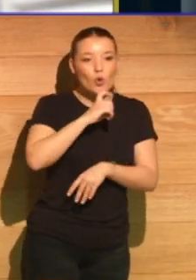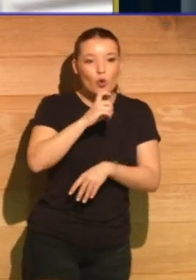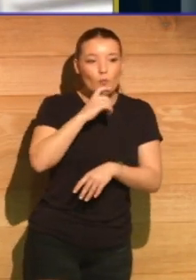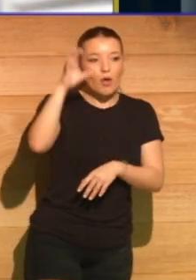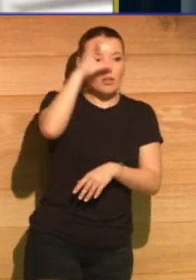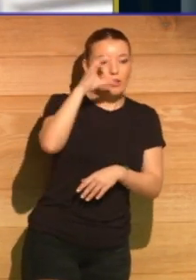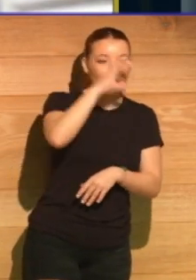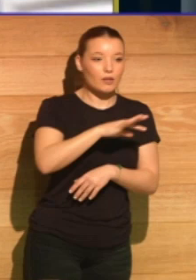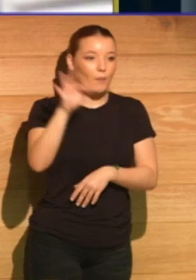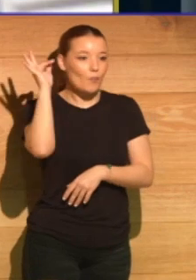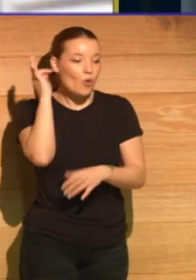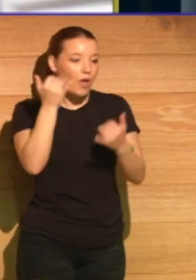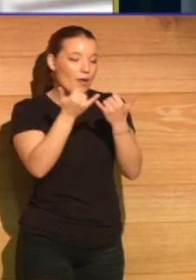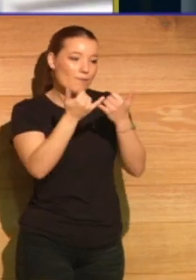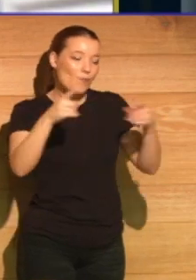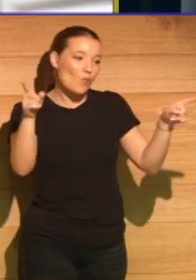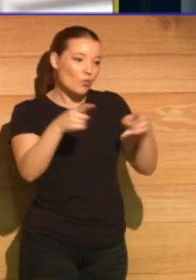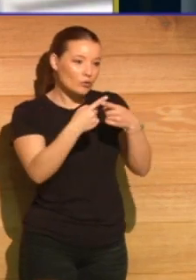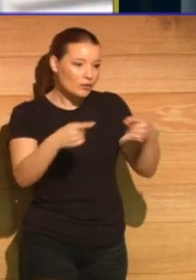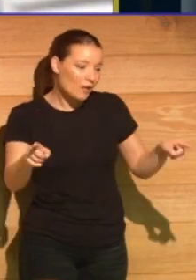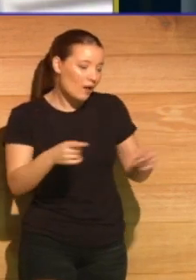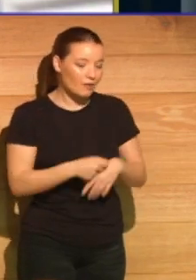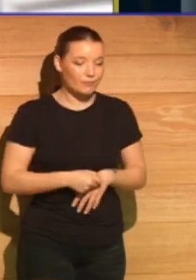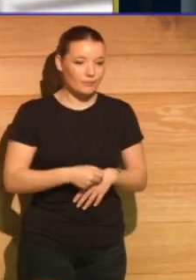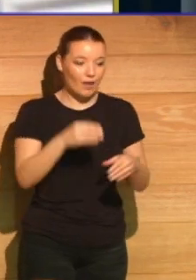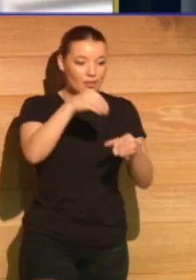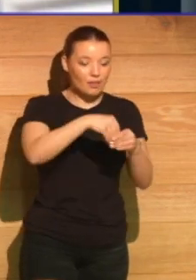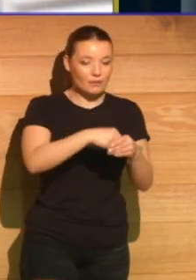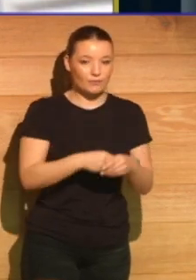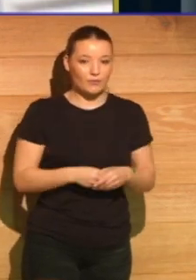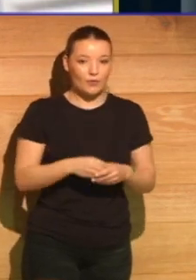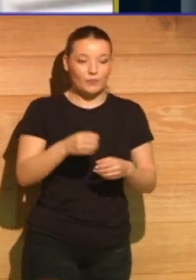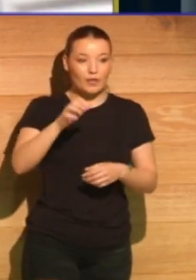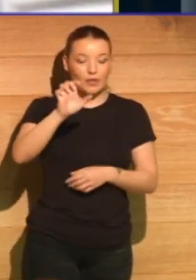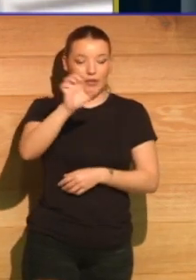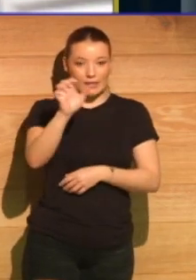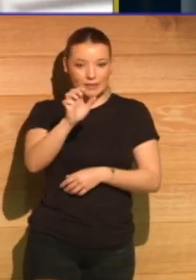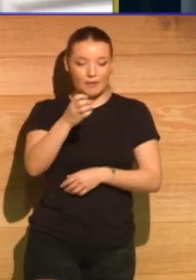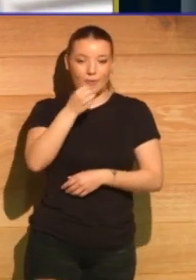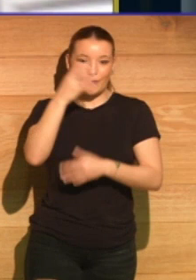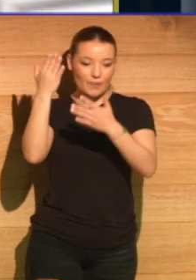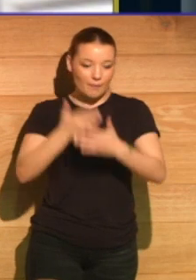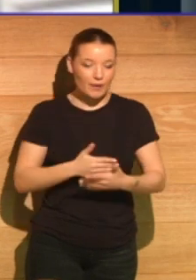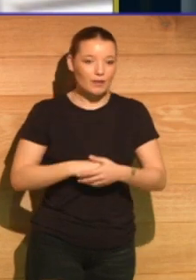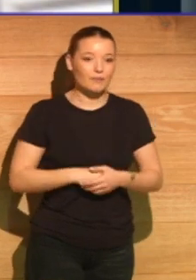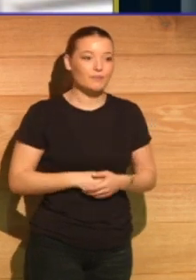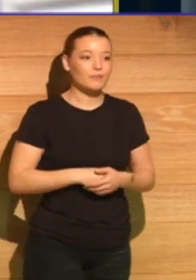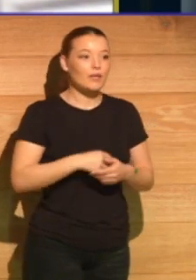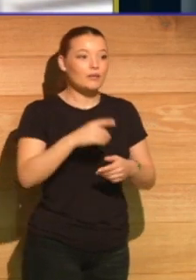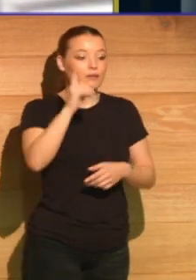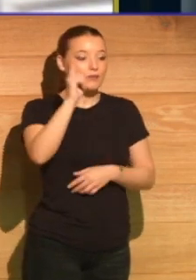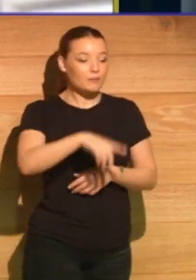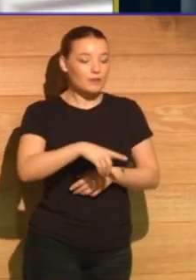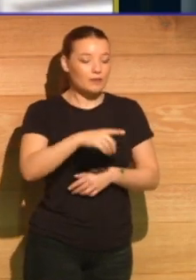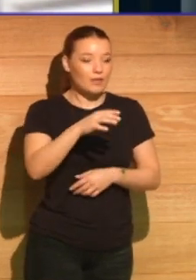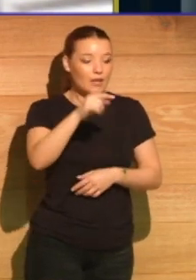mujer y música. Bienvenida, Estíbaliz. Buenas tardes. Y por último, nos acompaña esta tarde María